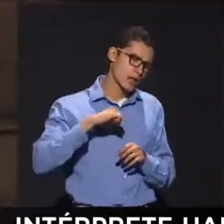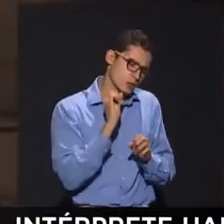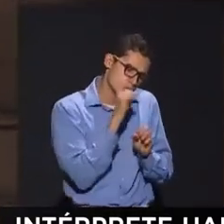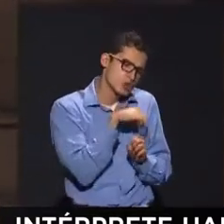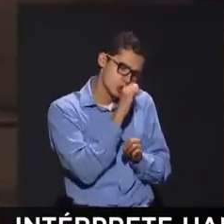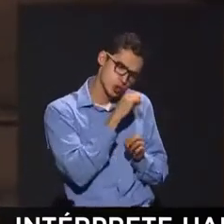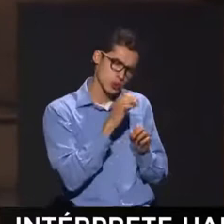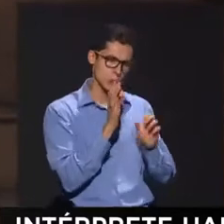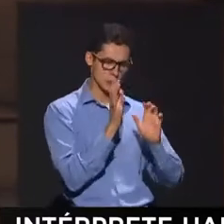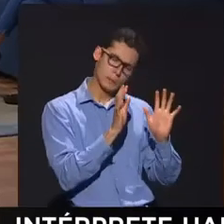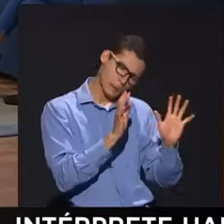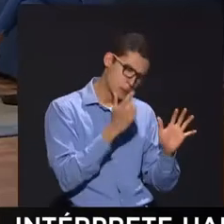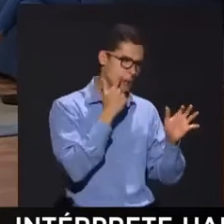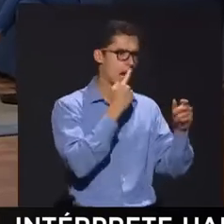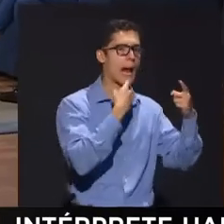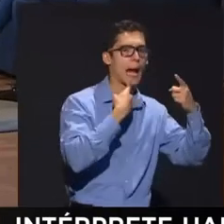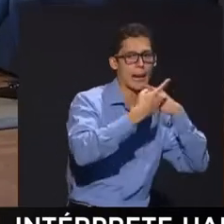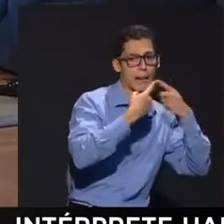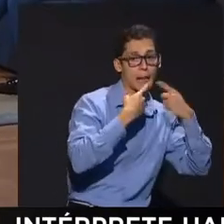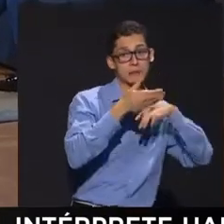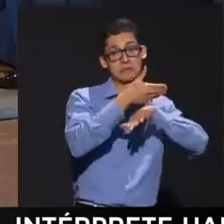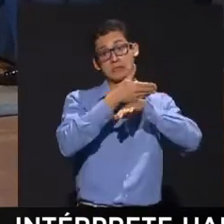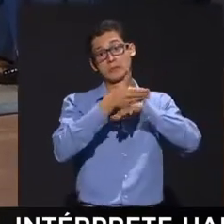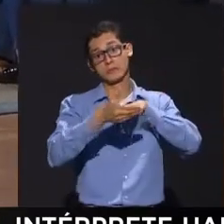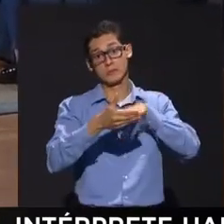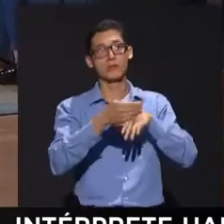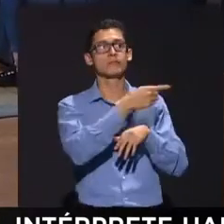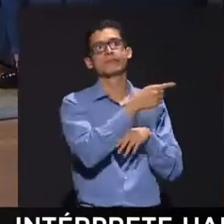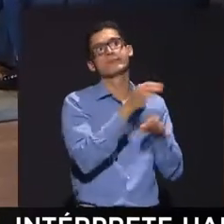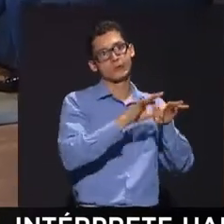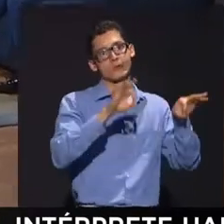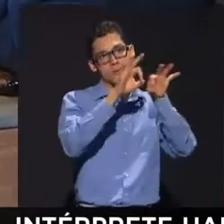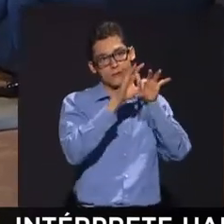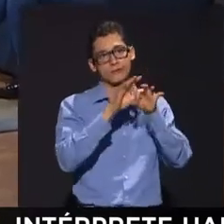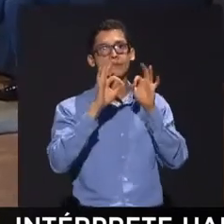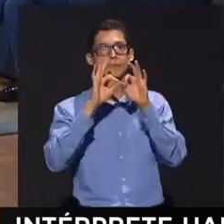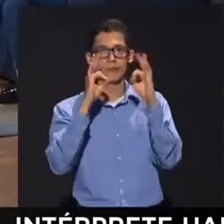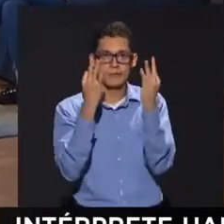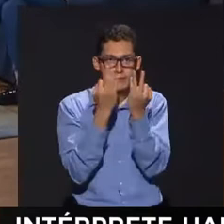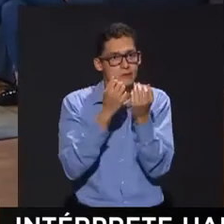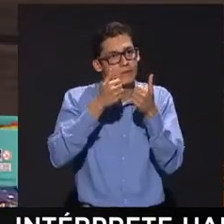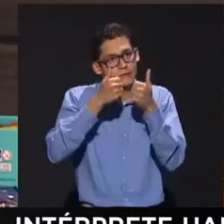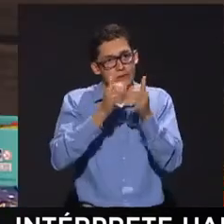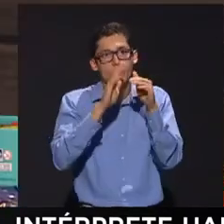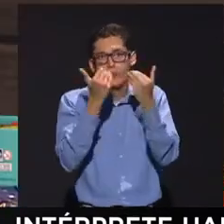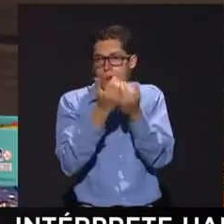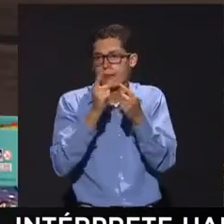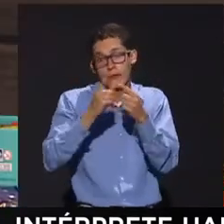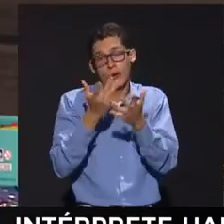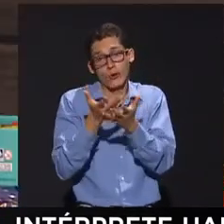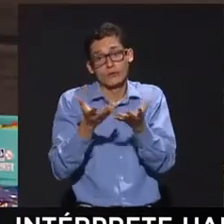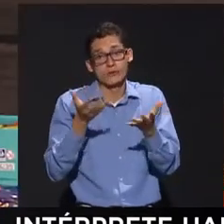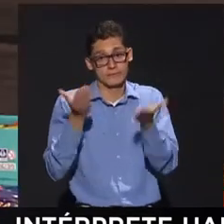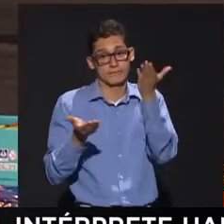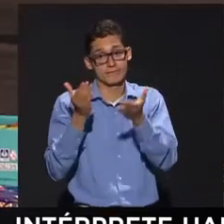reglas que deben haber en casa. Bueno, resulta que nosotros cuando trabajamos la inteligencia podemos buscar